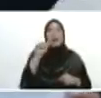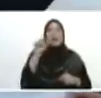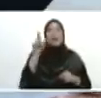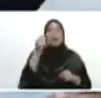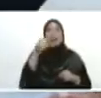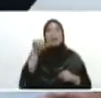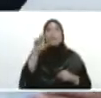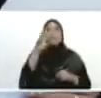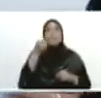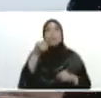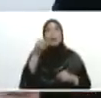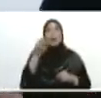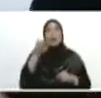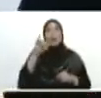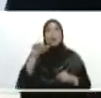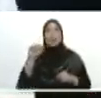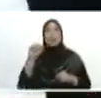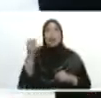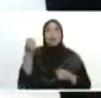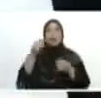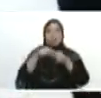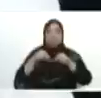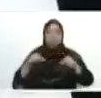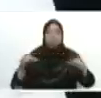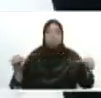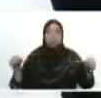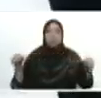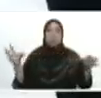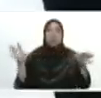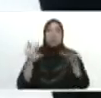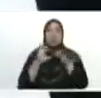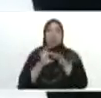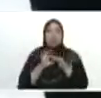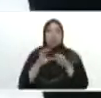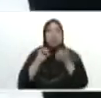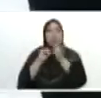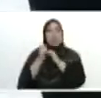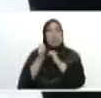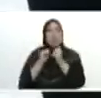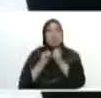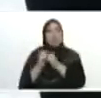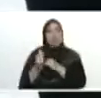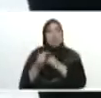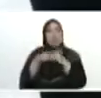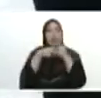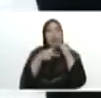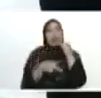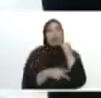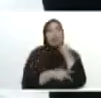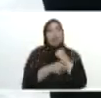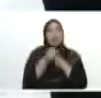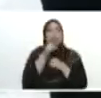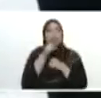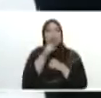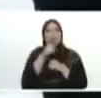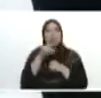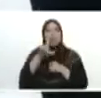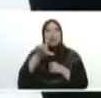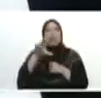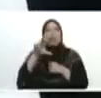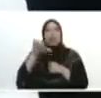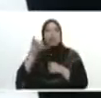va a tener incorporado va a unir el eje deportivo del pachencho Romero y de Luis